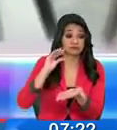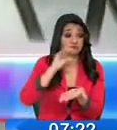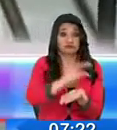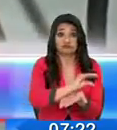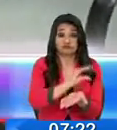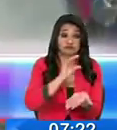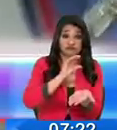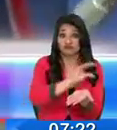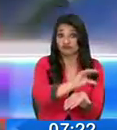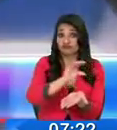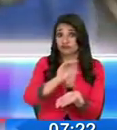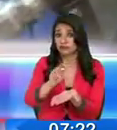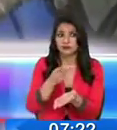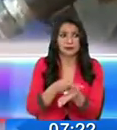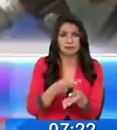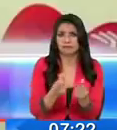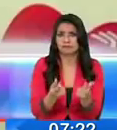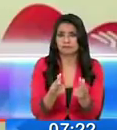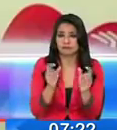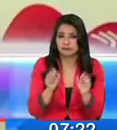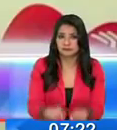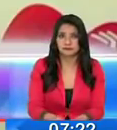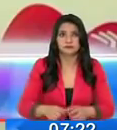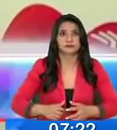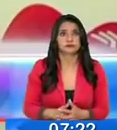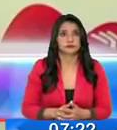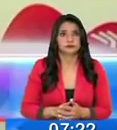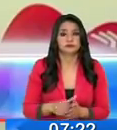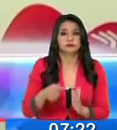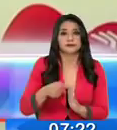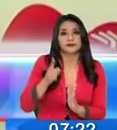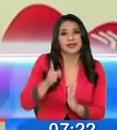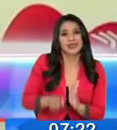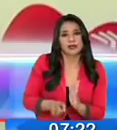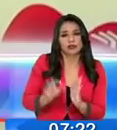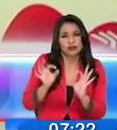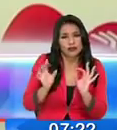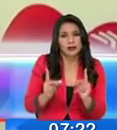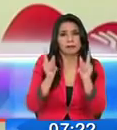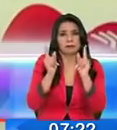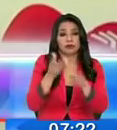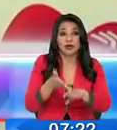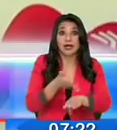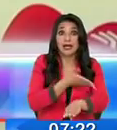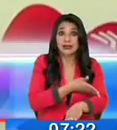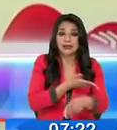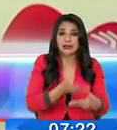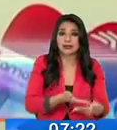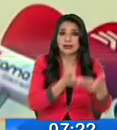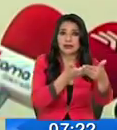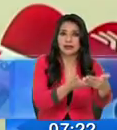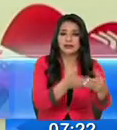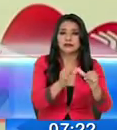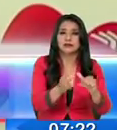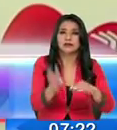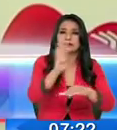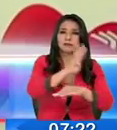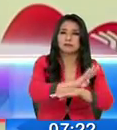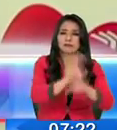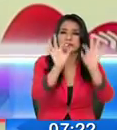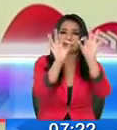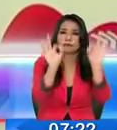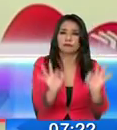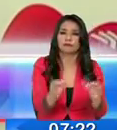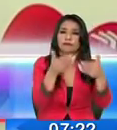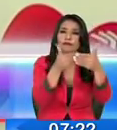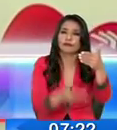no debería tomar mucho tiempo. Emitir ese decreto antes de que podamos enviar al legislativo la